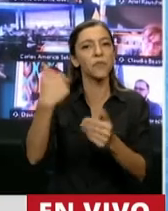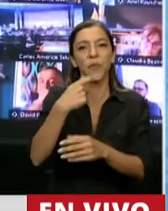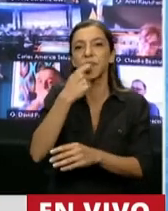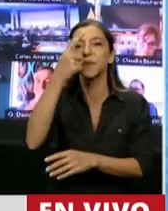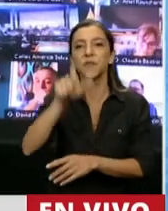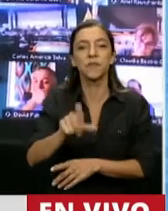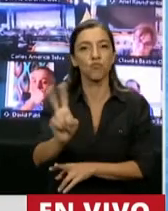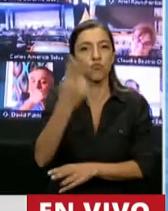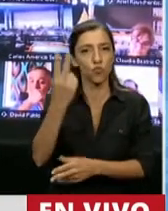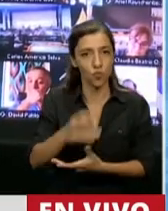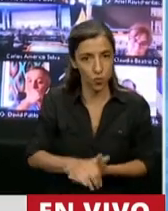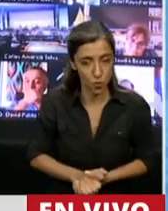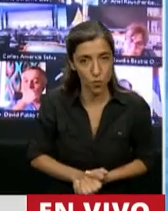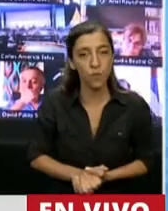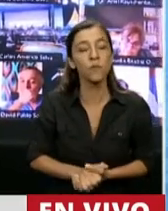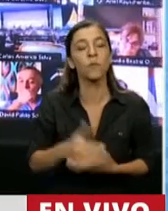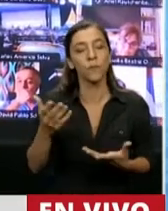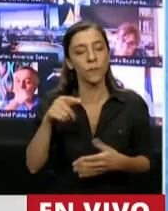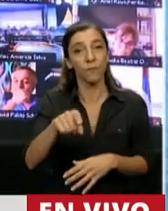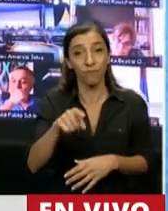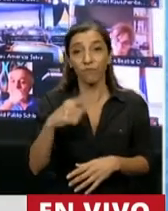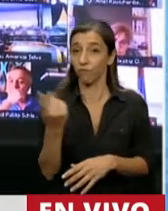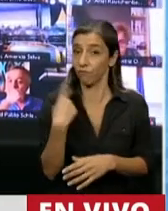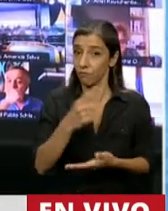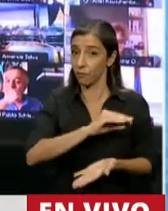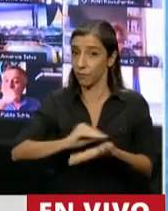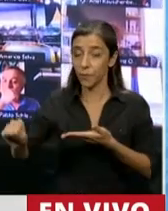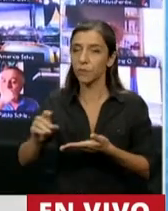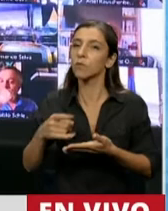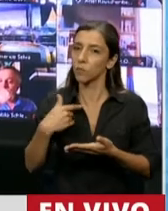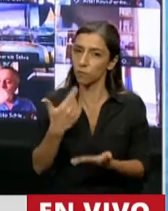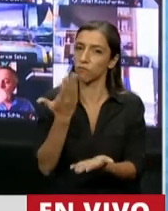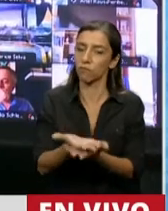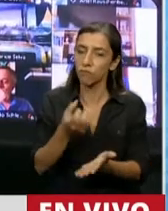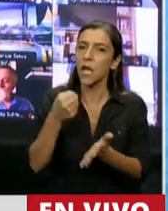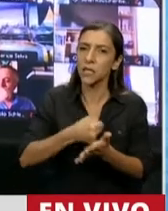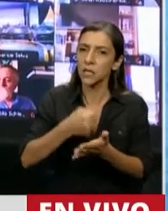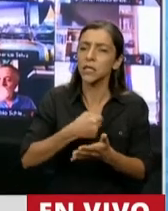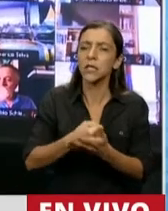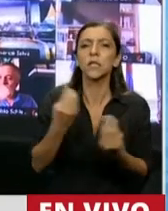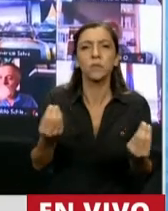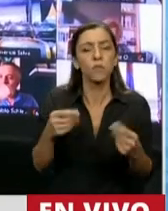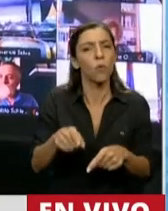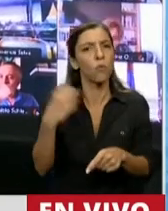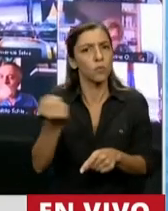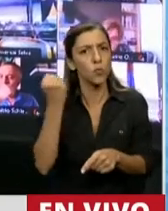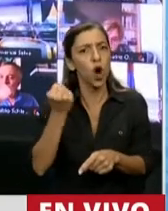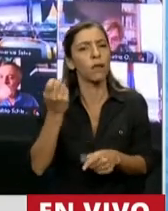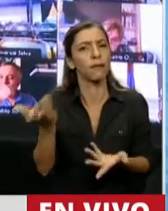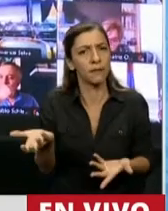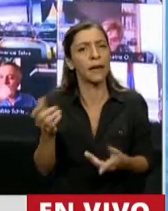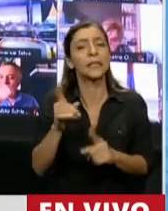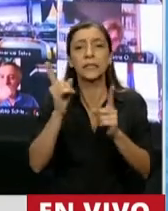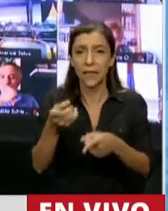la insistencia de varias diputadas y diputados de nuestro bloque, pero también con el trabajo del presidente de la Comisión